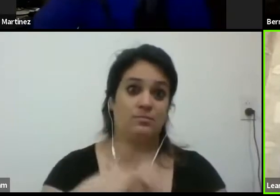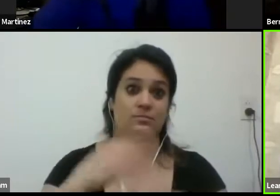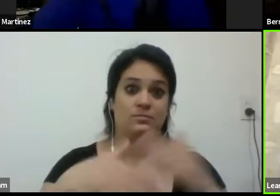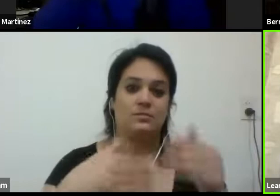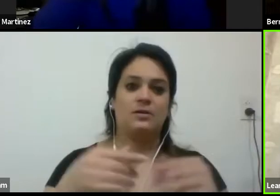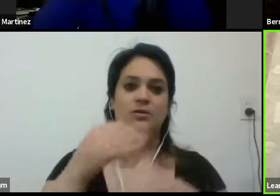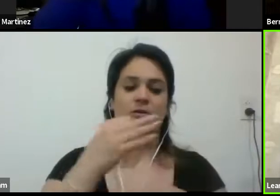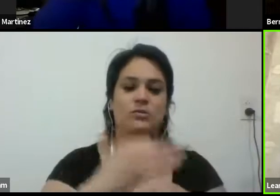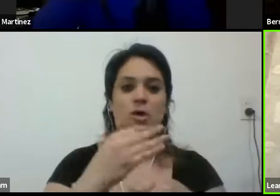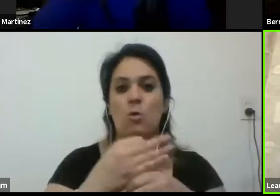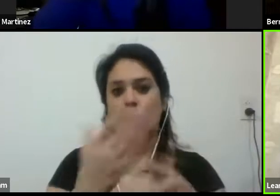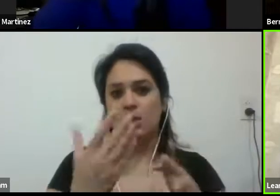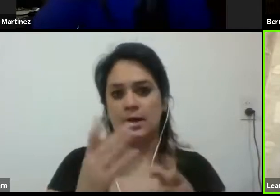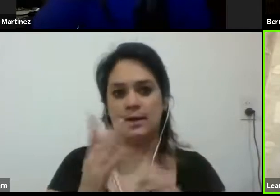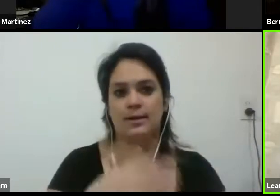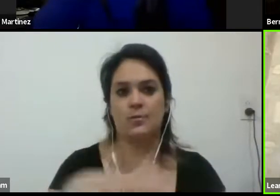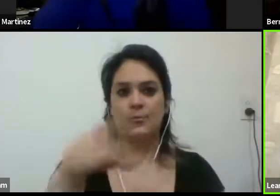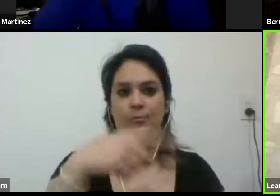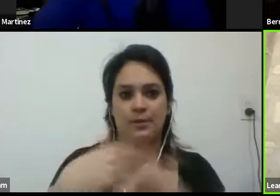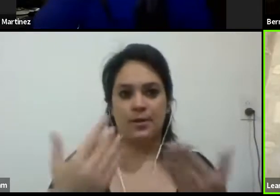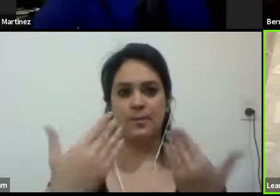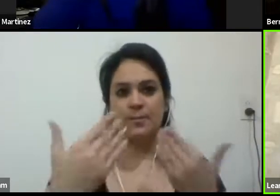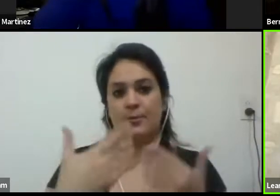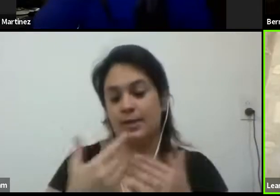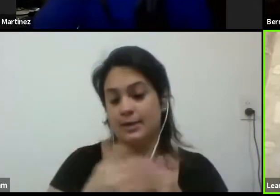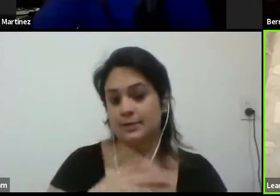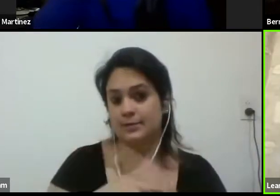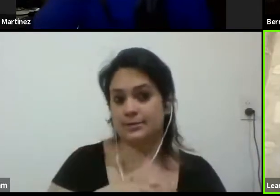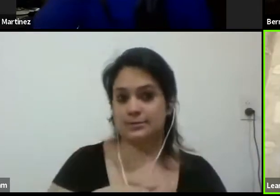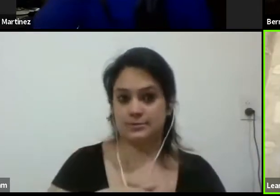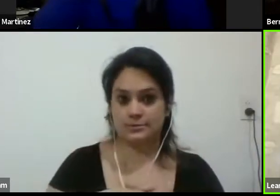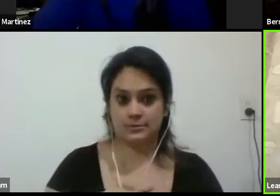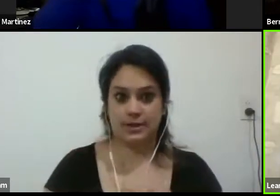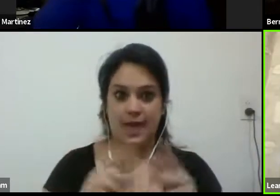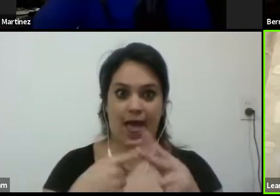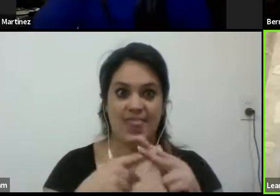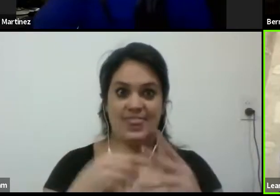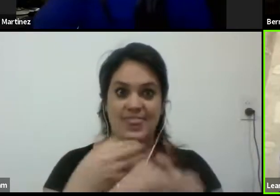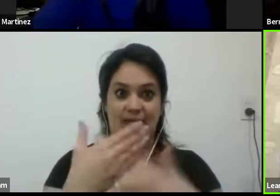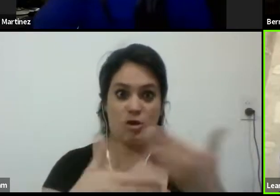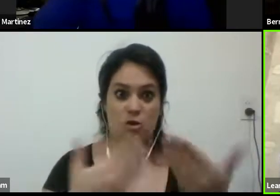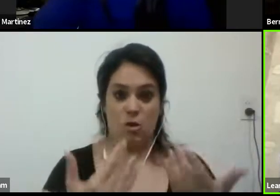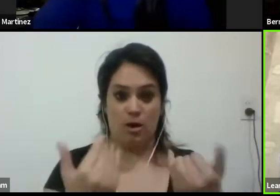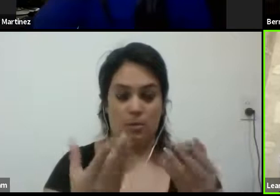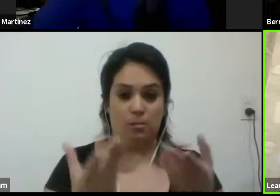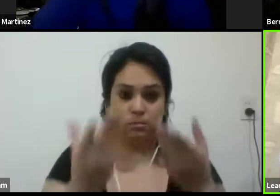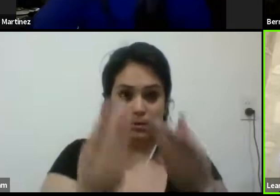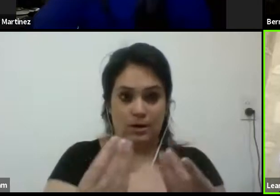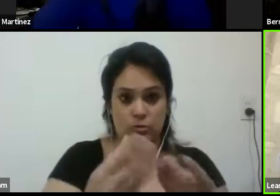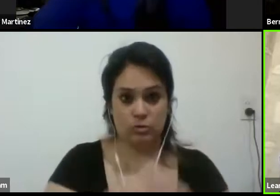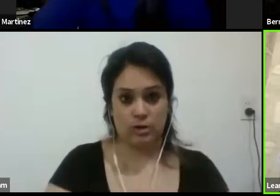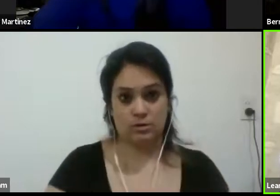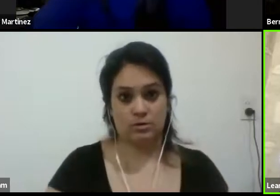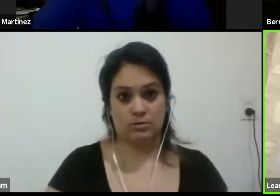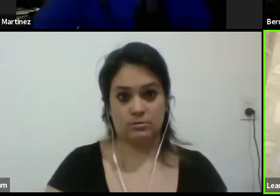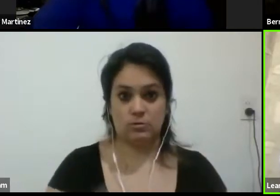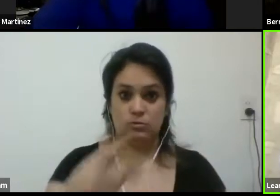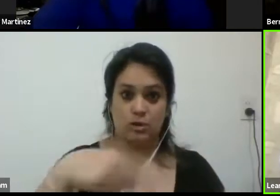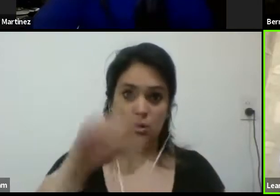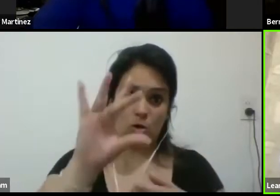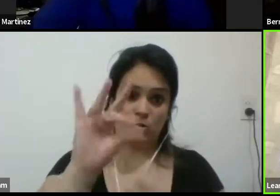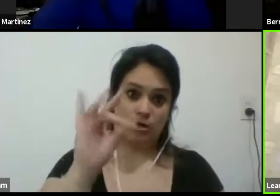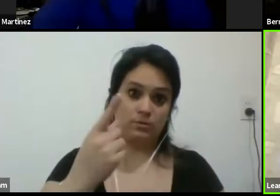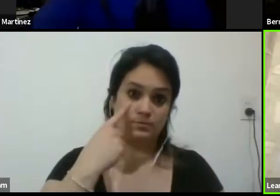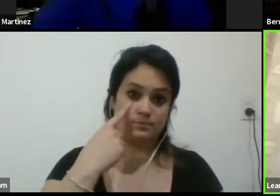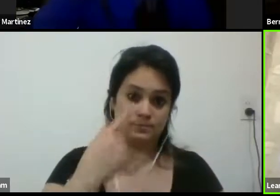institución a fin de que todos tengamos esta posibilidad que brinda la tecnología e invitarlos nuevamente a que